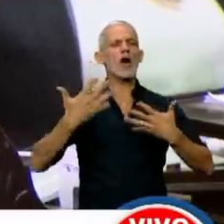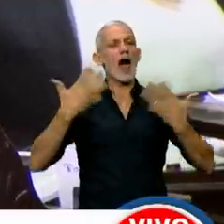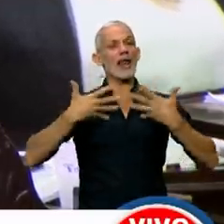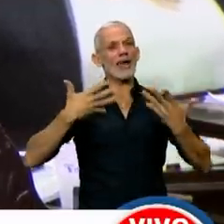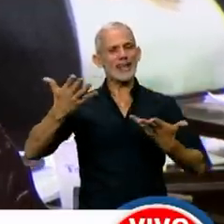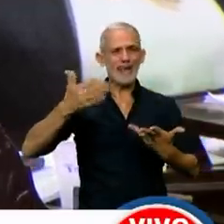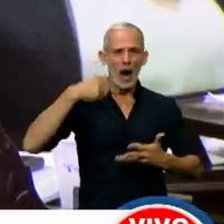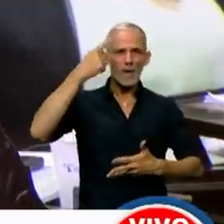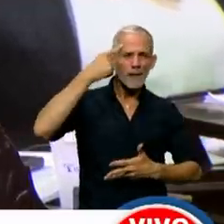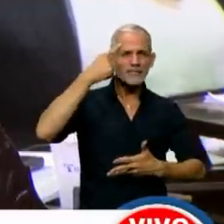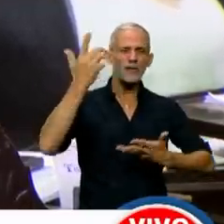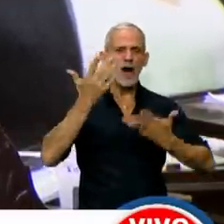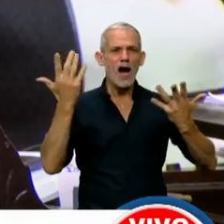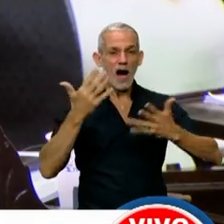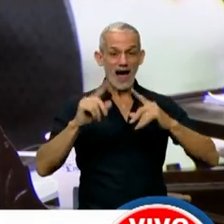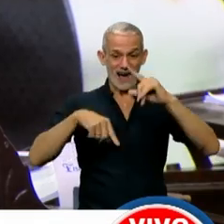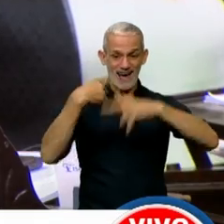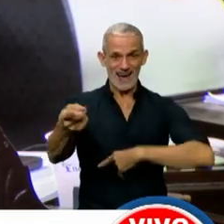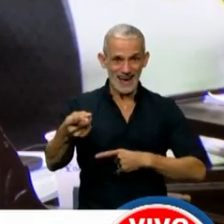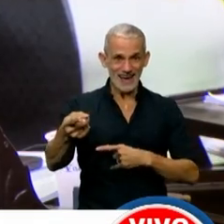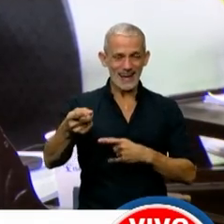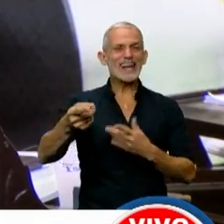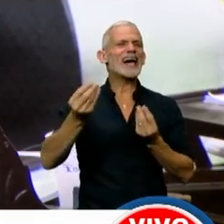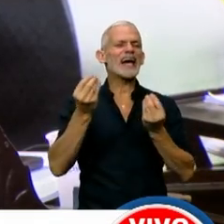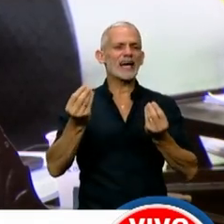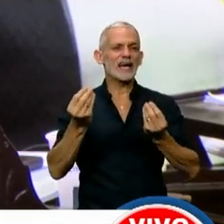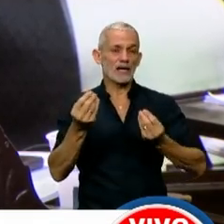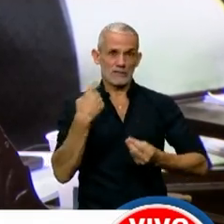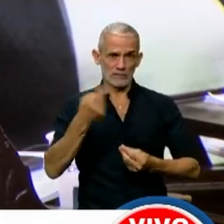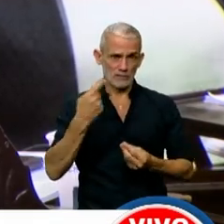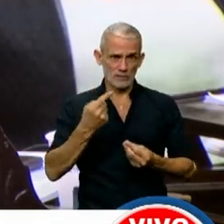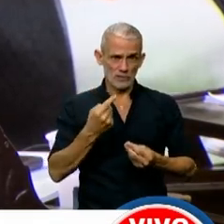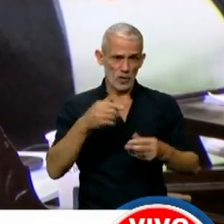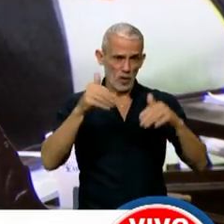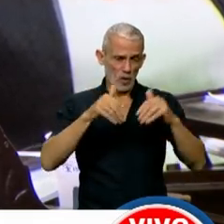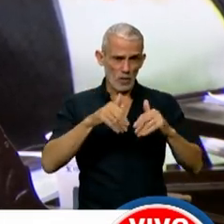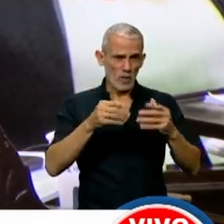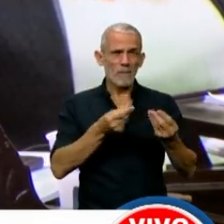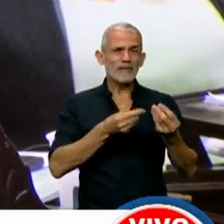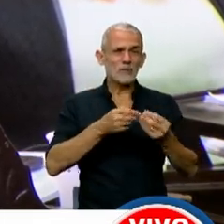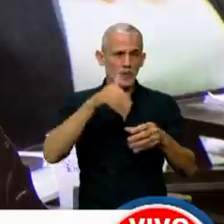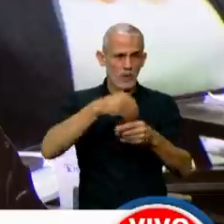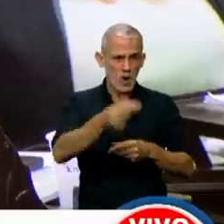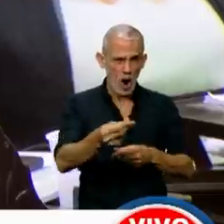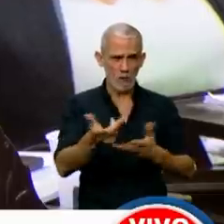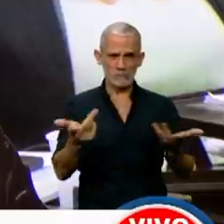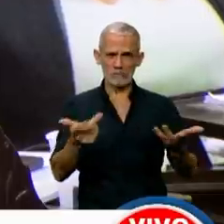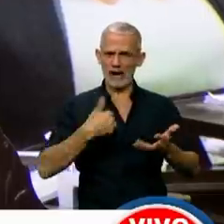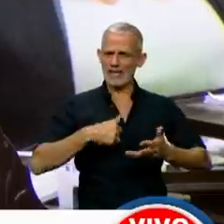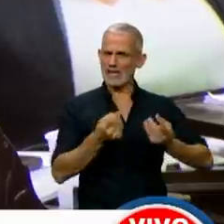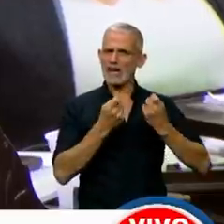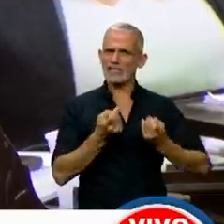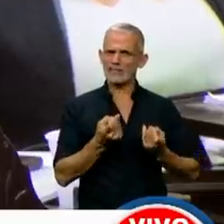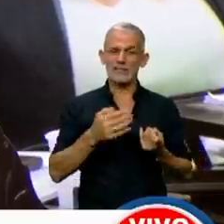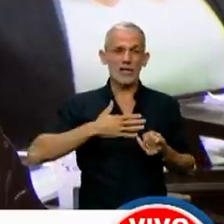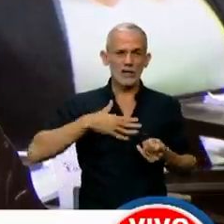pensando que a lo mejor en el día de mañana vamos a negar este presupuesto que necesita la argentina y